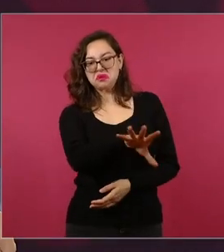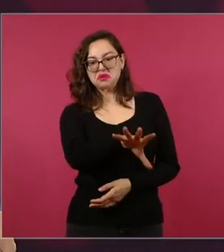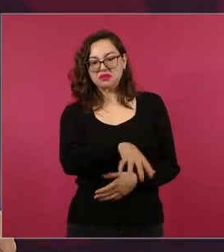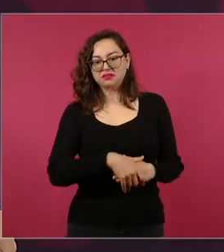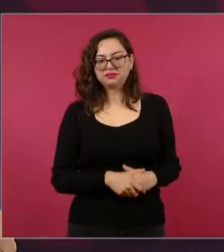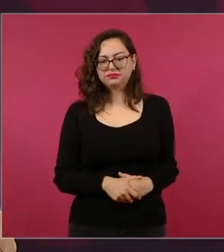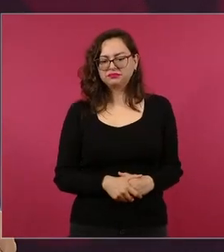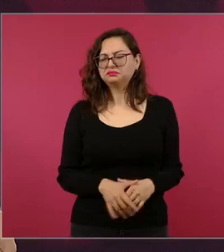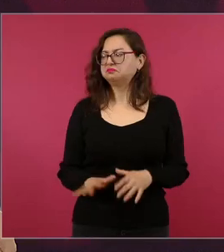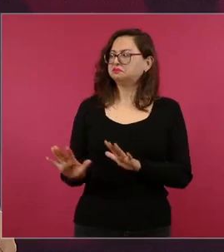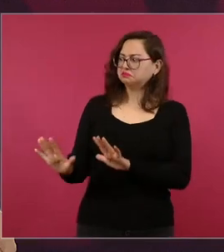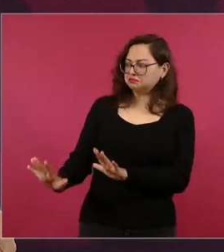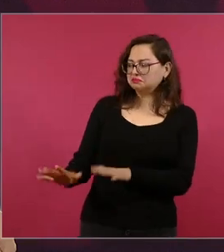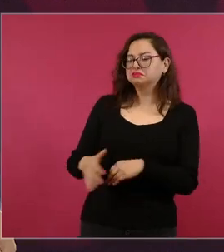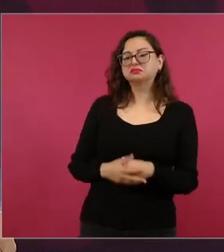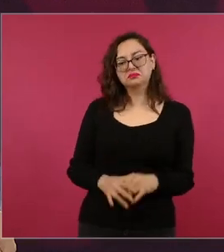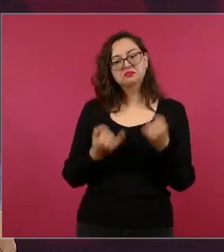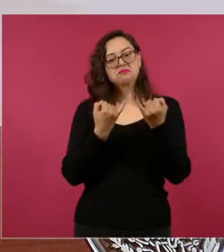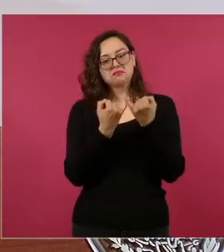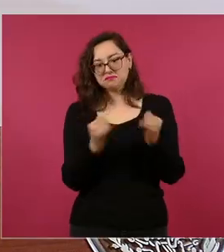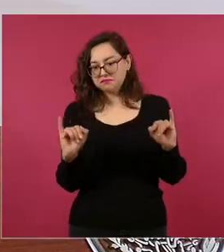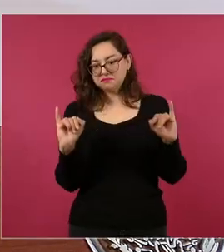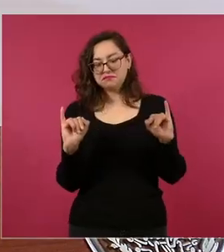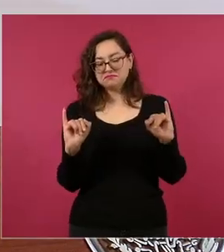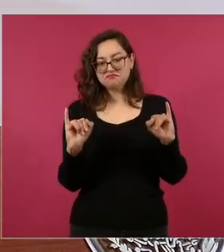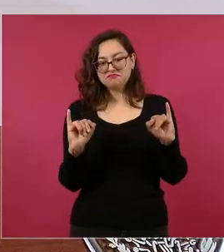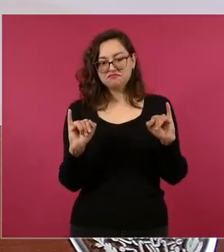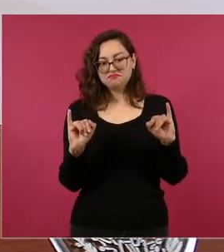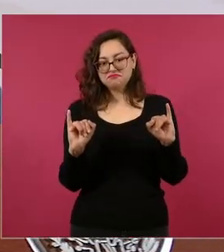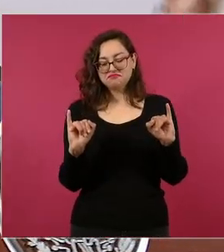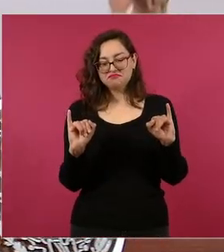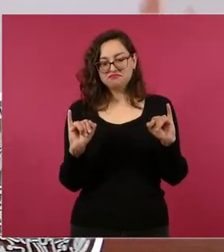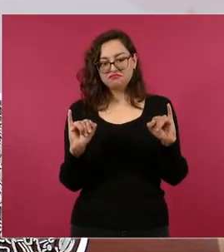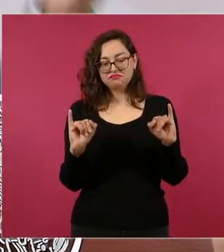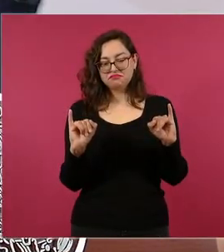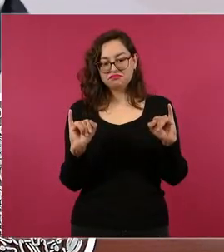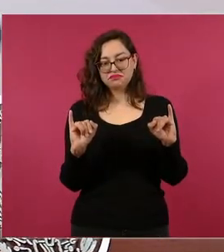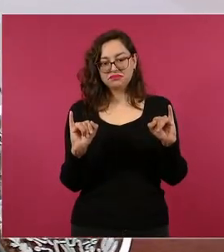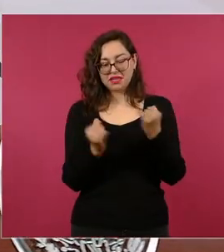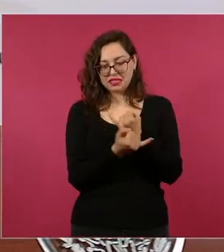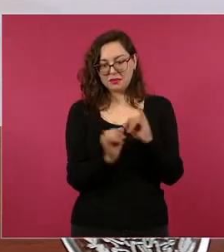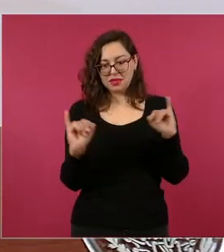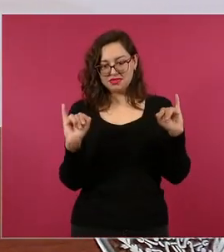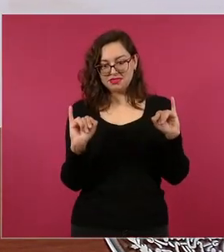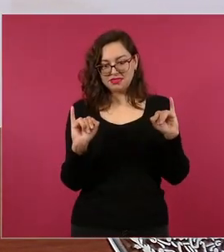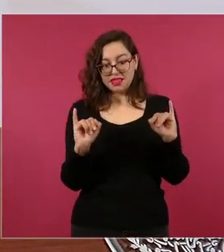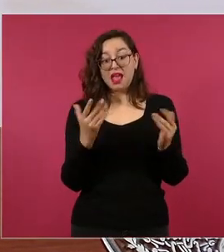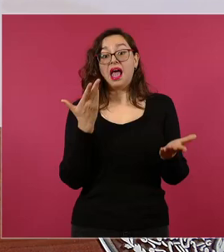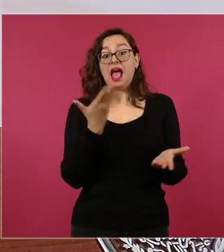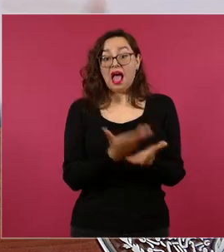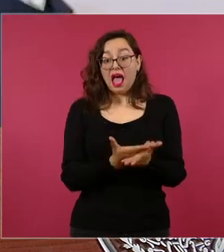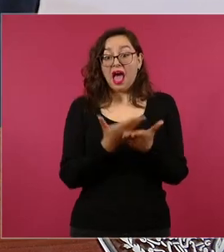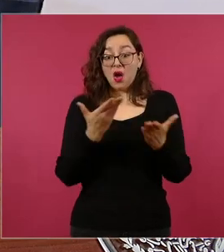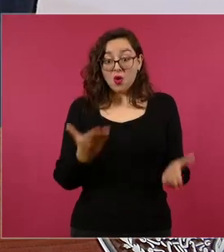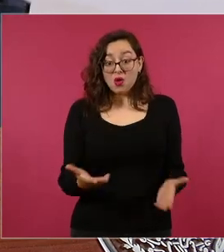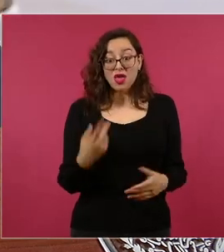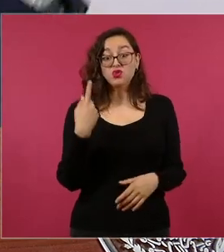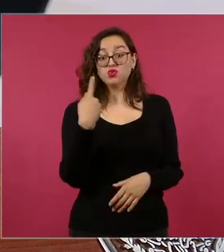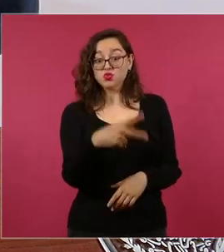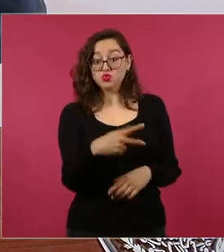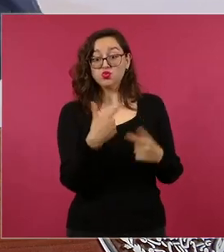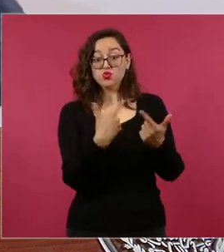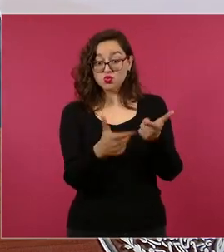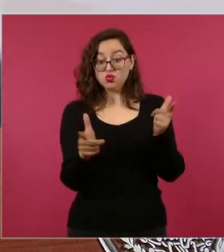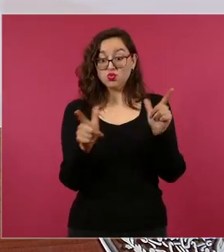Y se volvió independiente. Y ahora que triunfa el Partido Laborista, su partido en